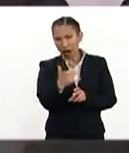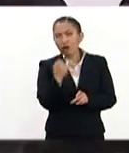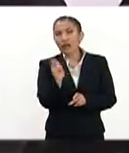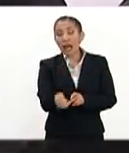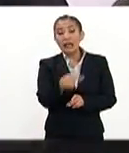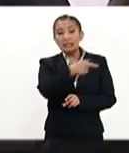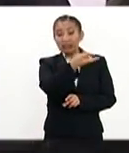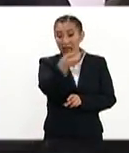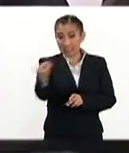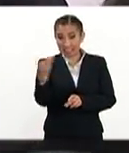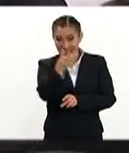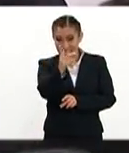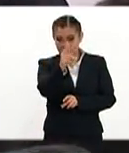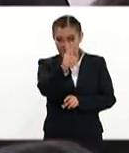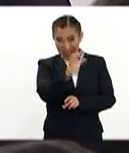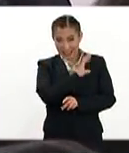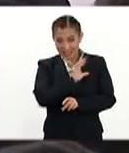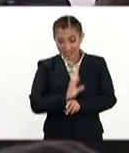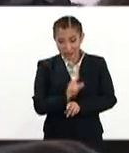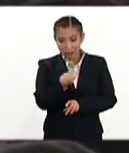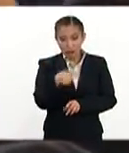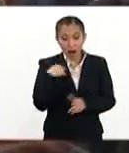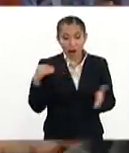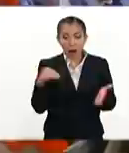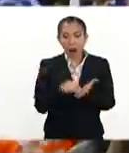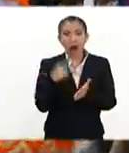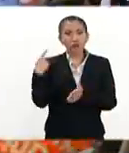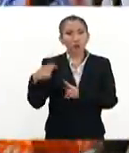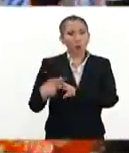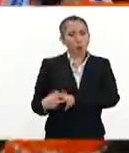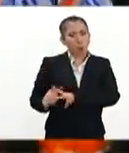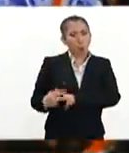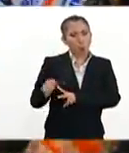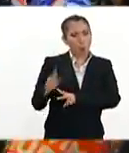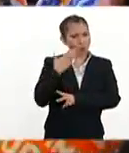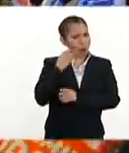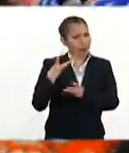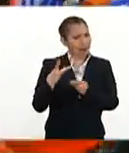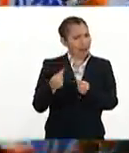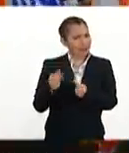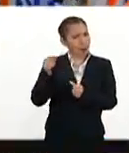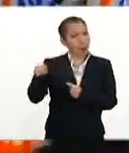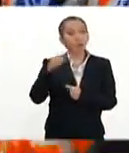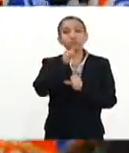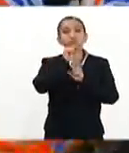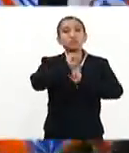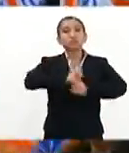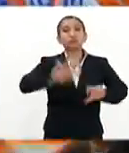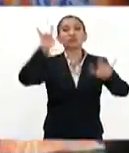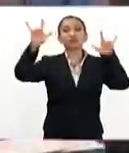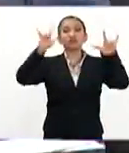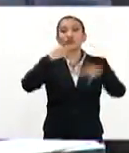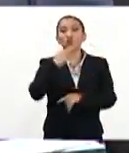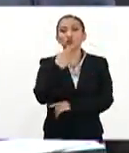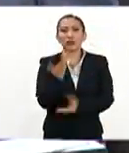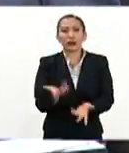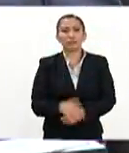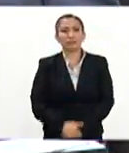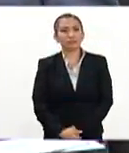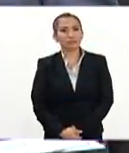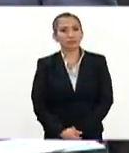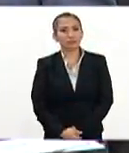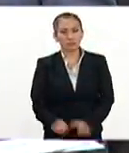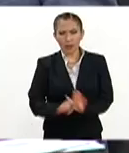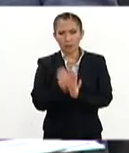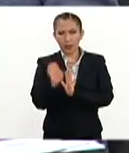que ninguno de los tres precandidatos ha sumado a su contabilidad gastos por propaganda utilitaria. Es decir,